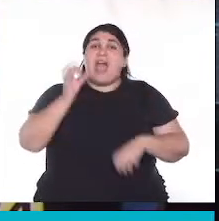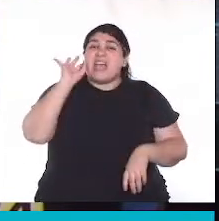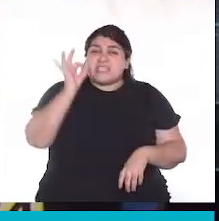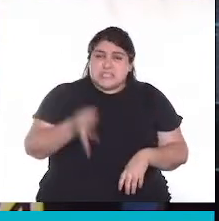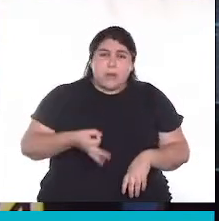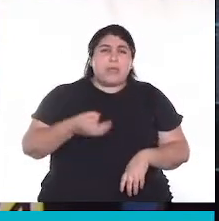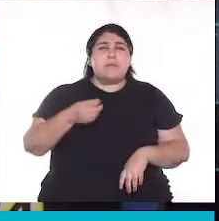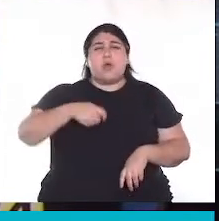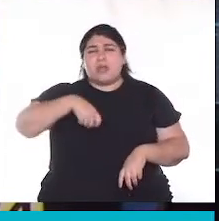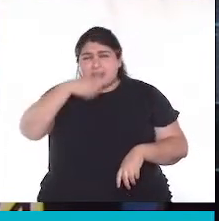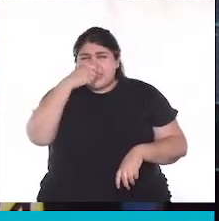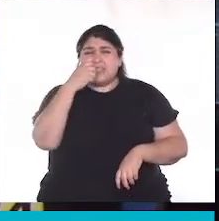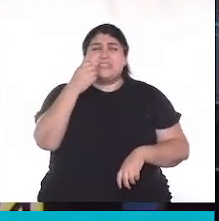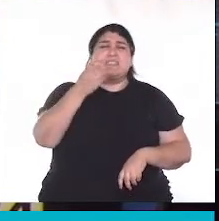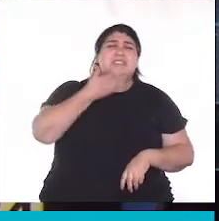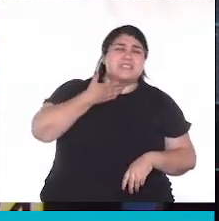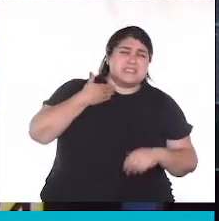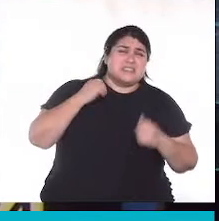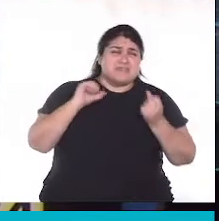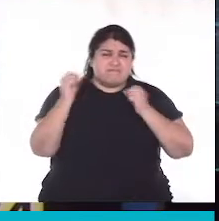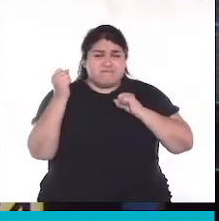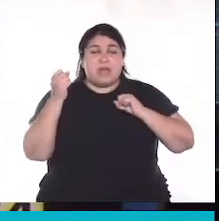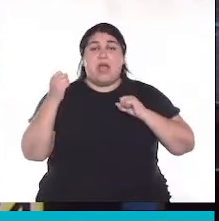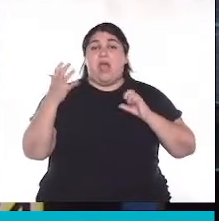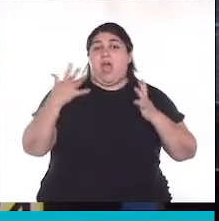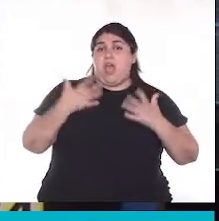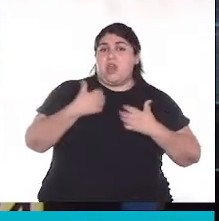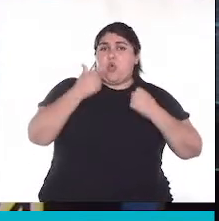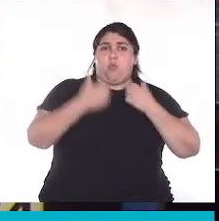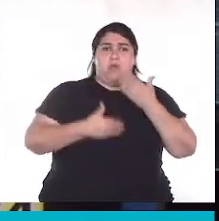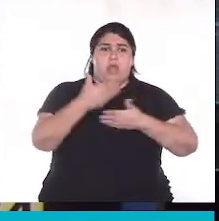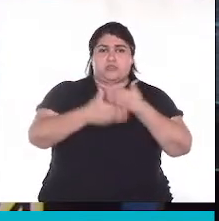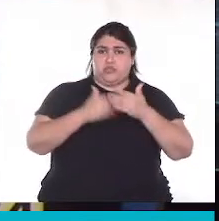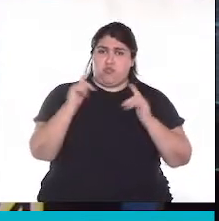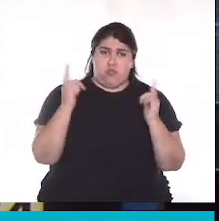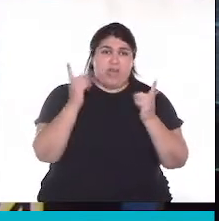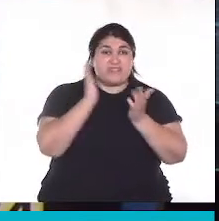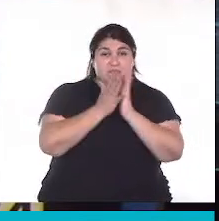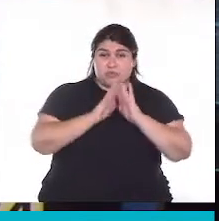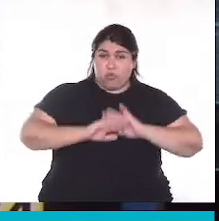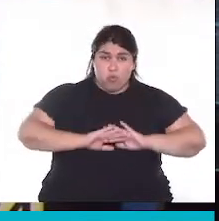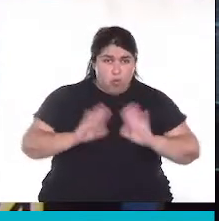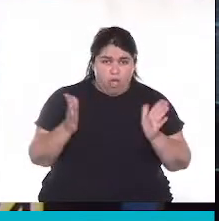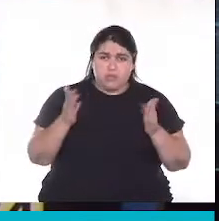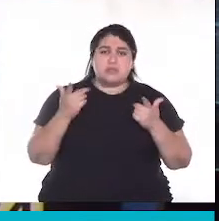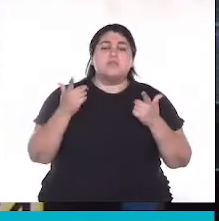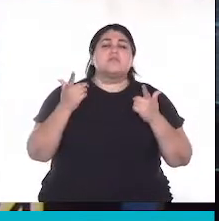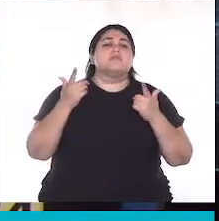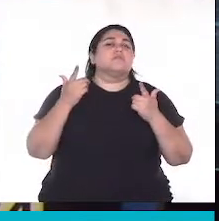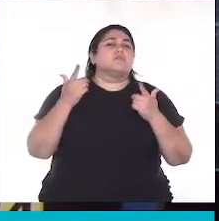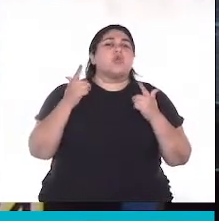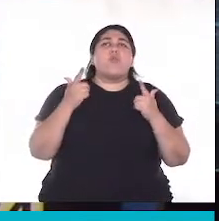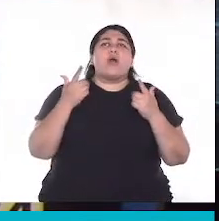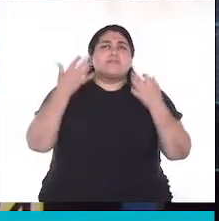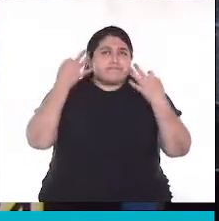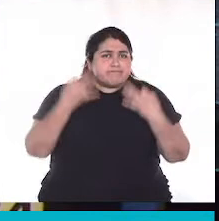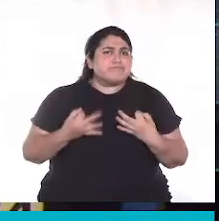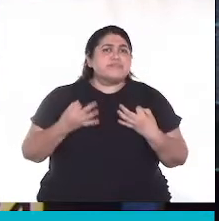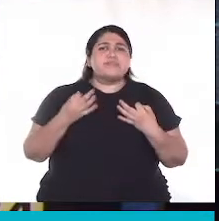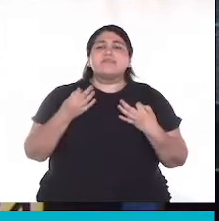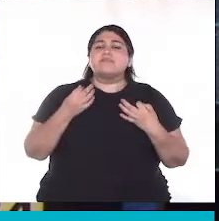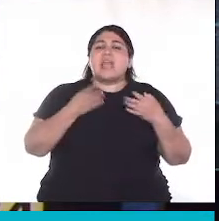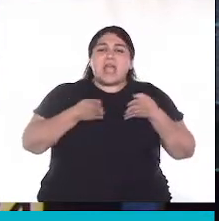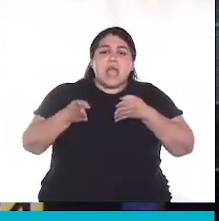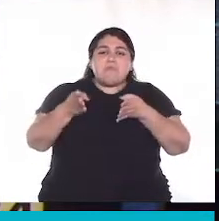no tienen una recuperación o que no tienen un tratamiento tienen dos caminos o dos finales que no son